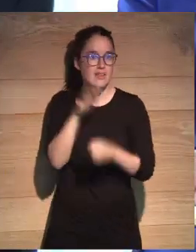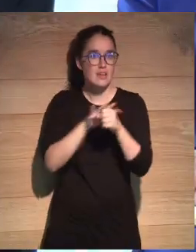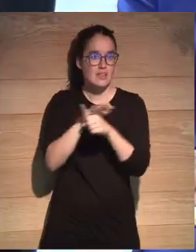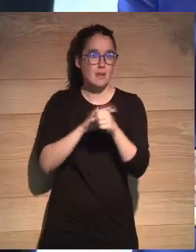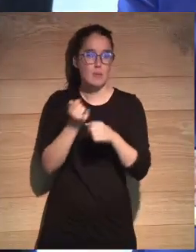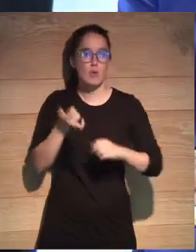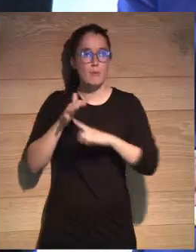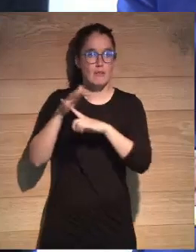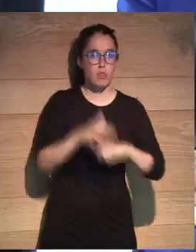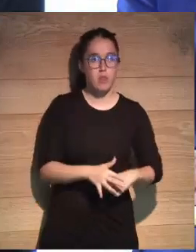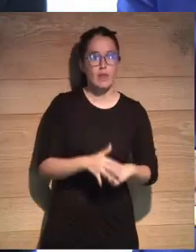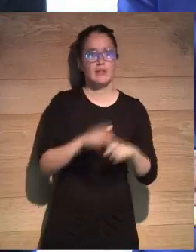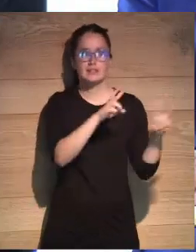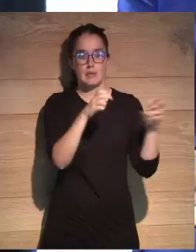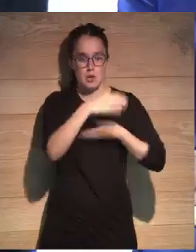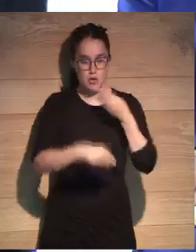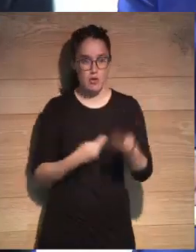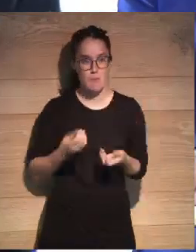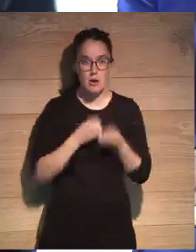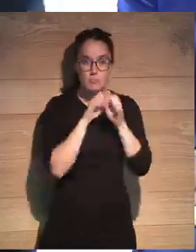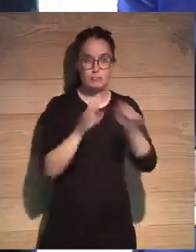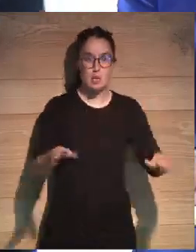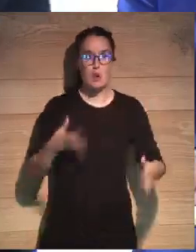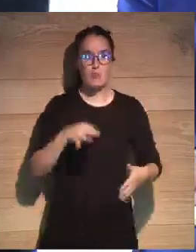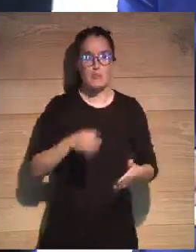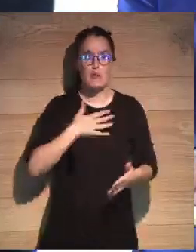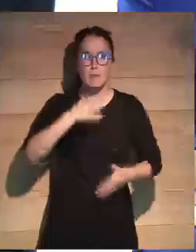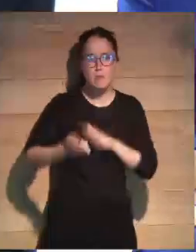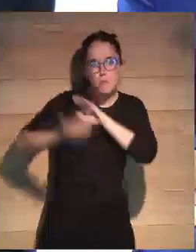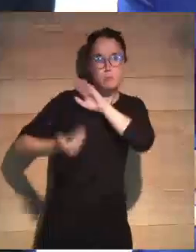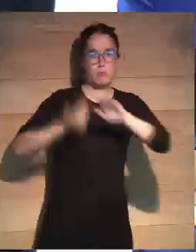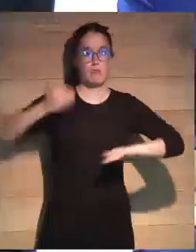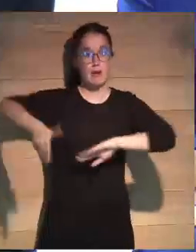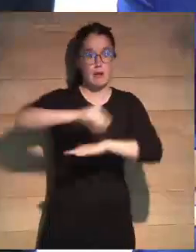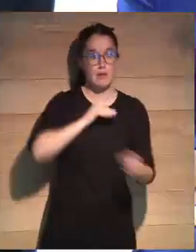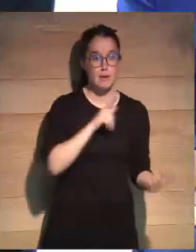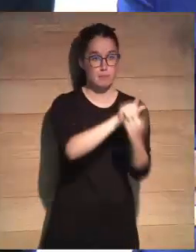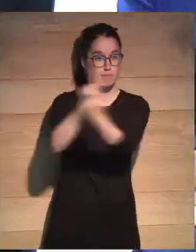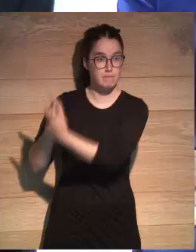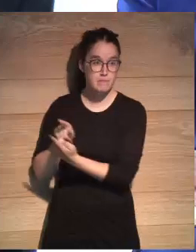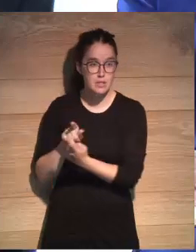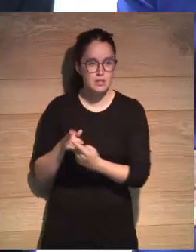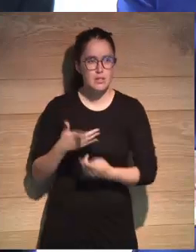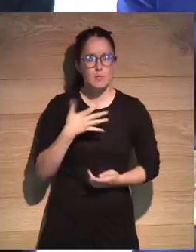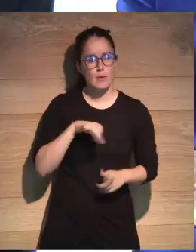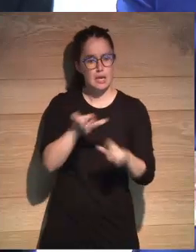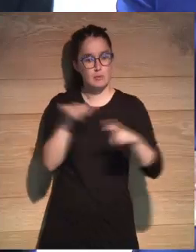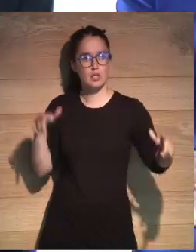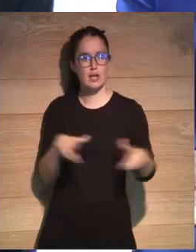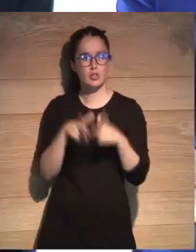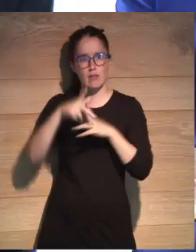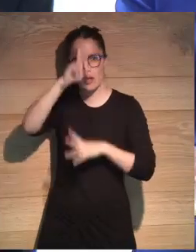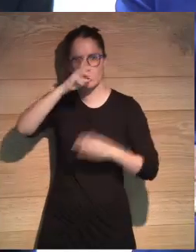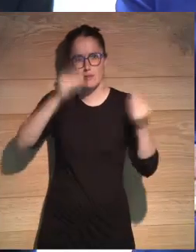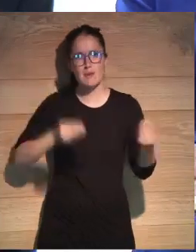más desfavorecidos sobre lo que están haciendo, ¿no? Pues a lo mejor tienen que salir a la calle e irse. A lo mejor la gente, la sociedad tampoco sabe muy bien